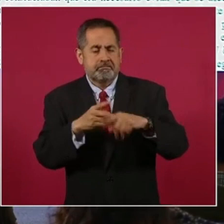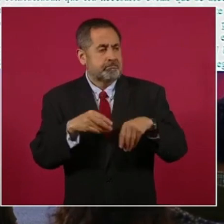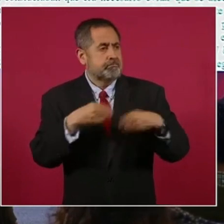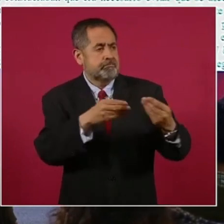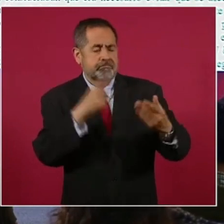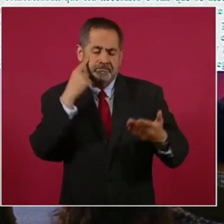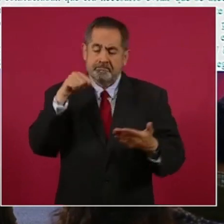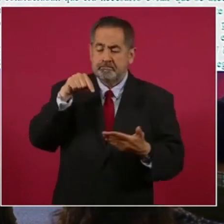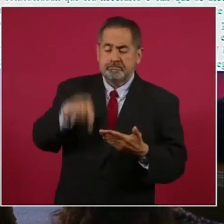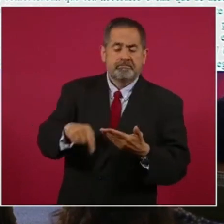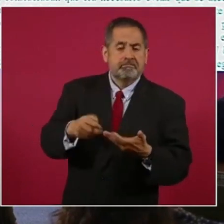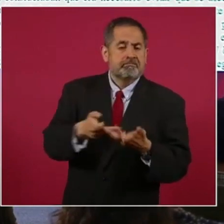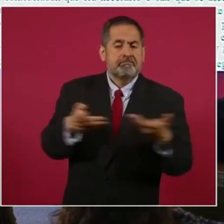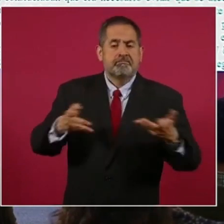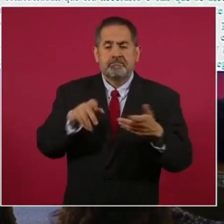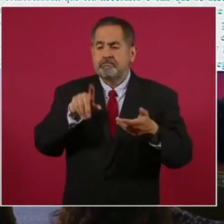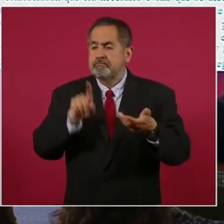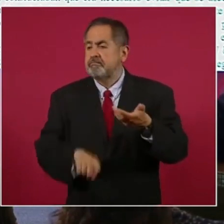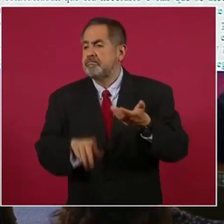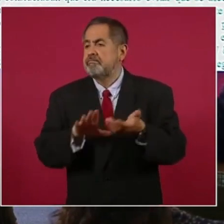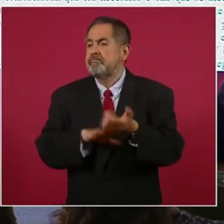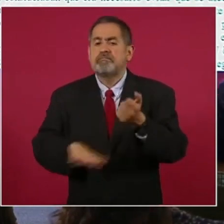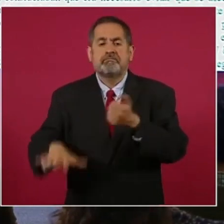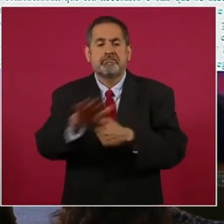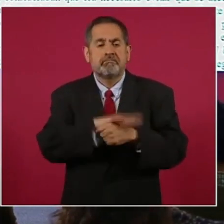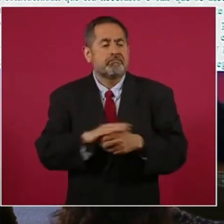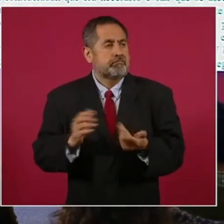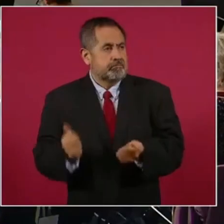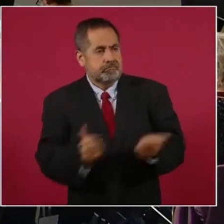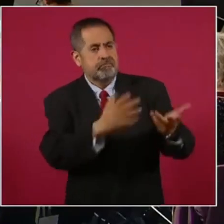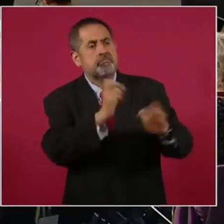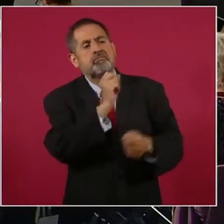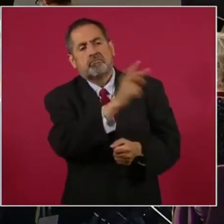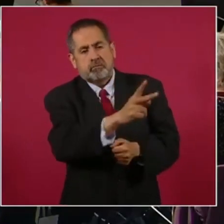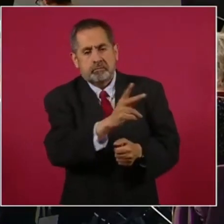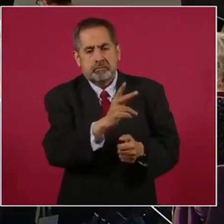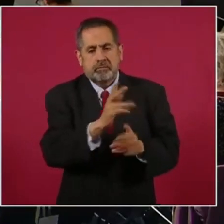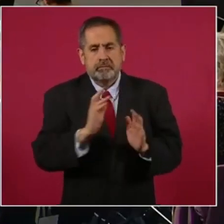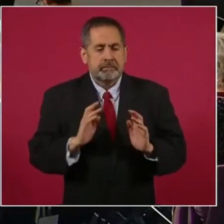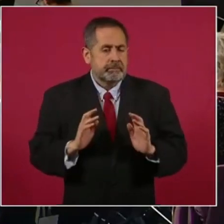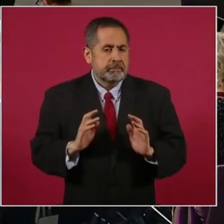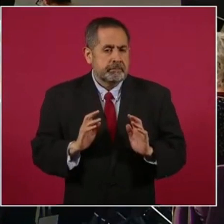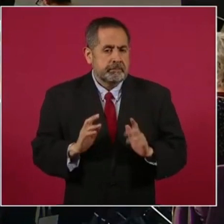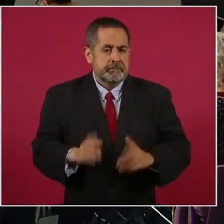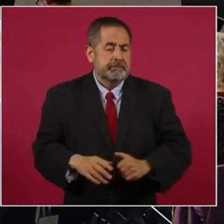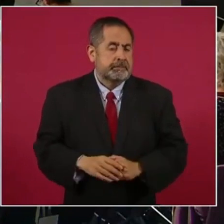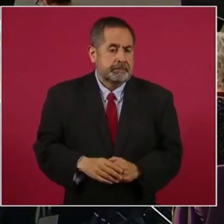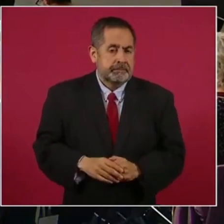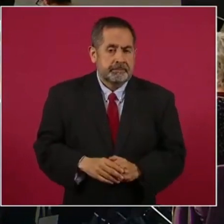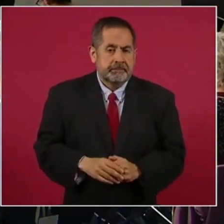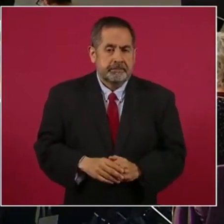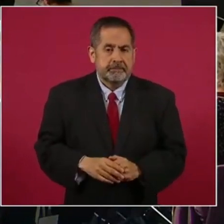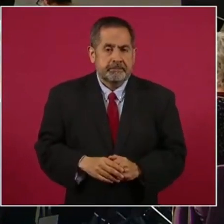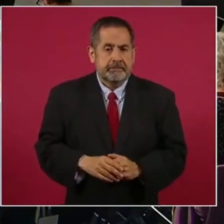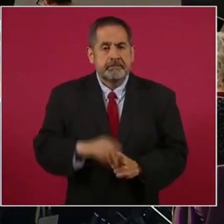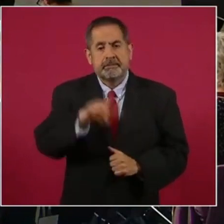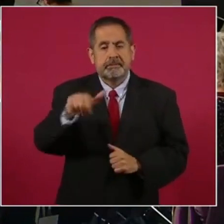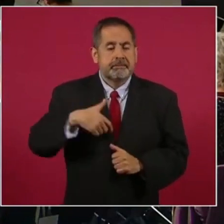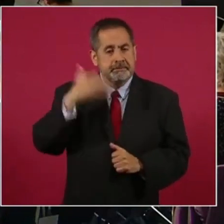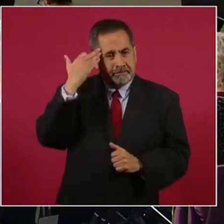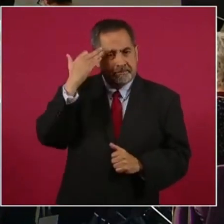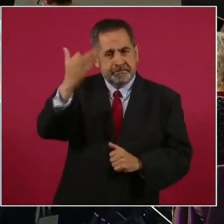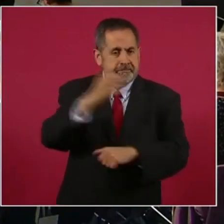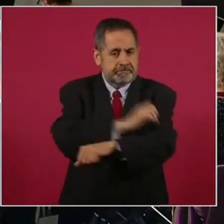salvaguardaba todas las zonas importantes para las compañías. Eso es. Durante el gobierno